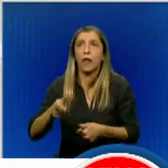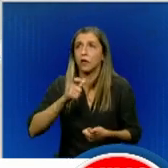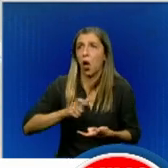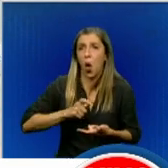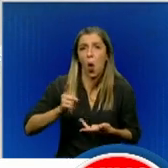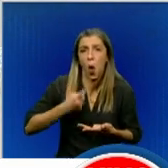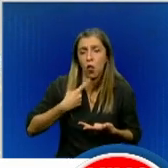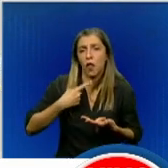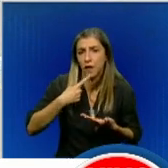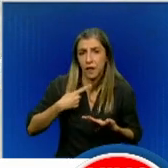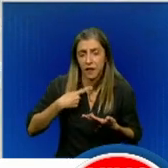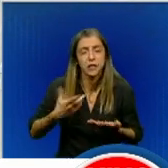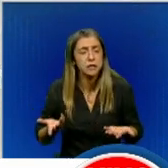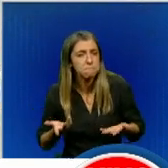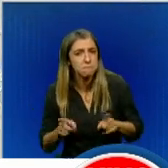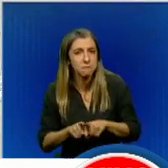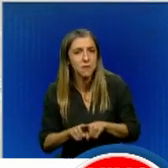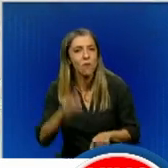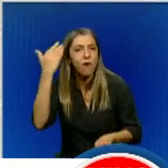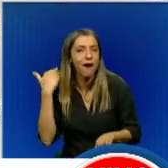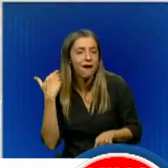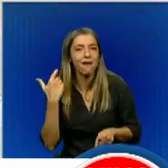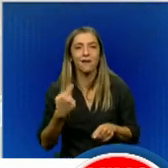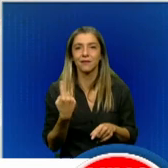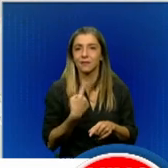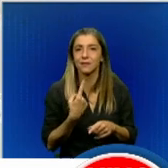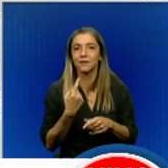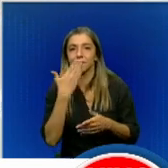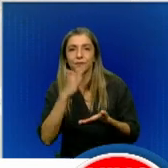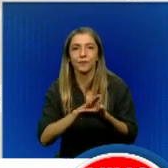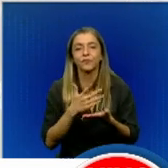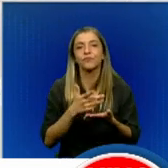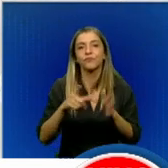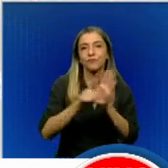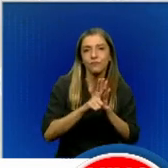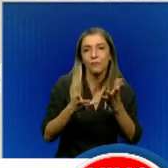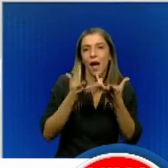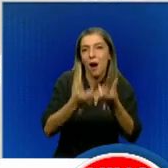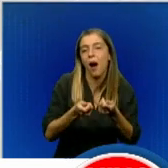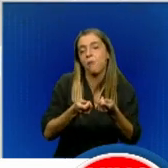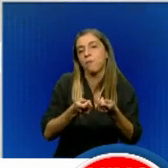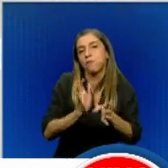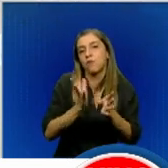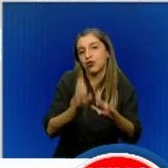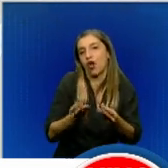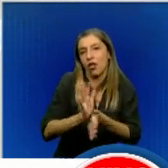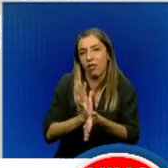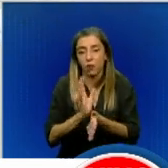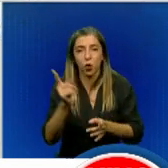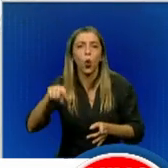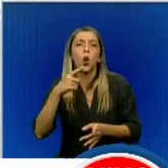cuando tratamos el aporte solidario y extraordinario dijeron que no lo iba a pagar